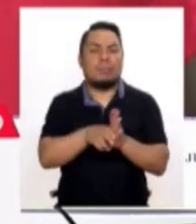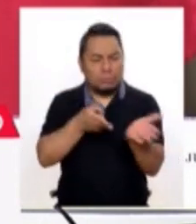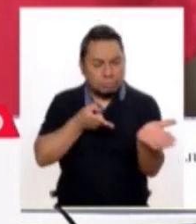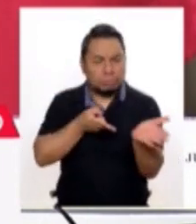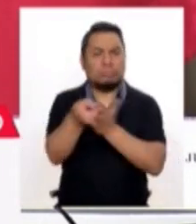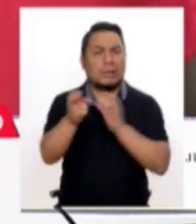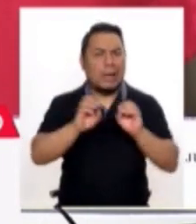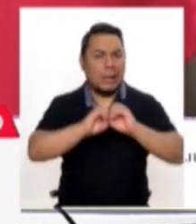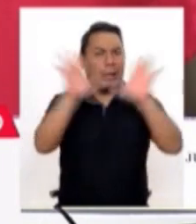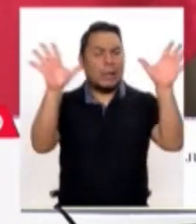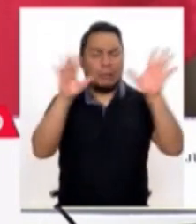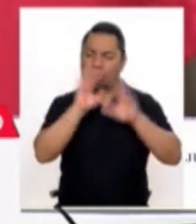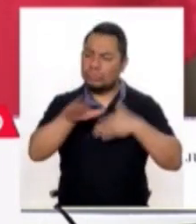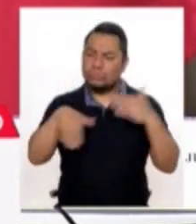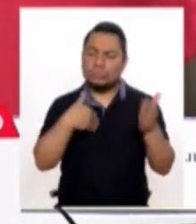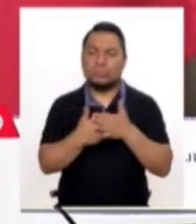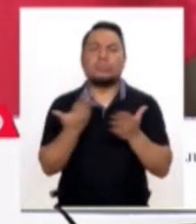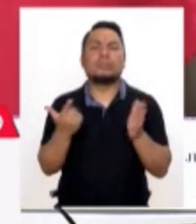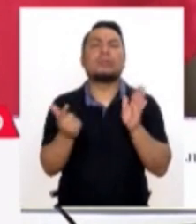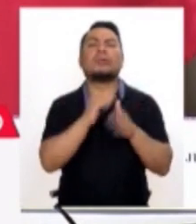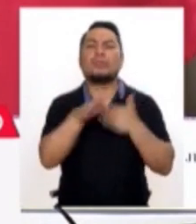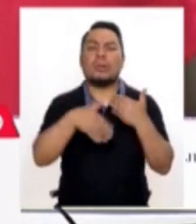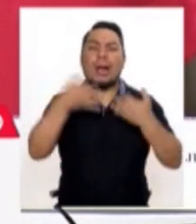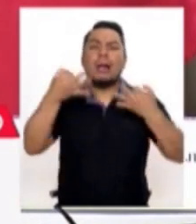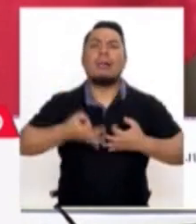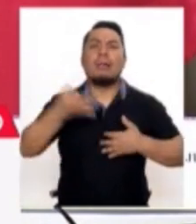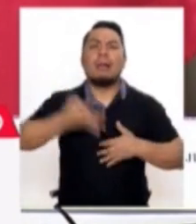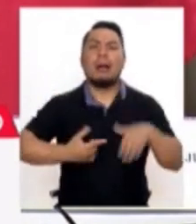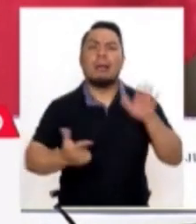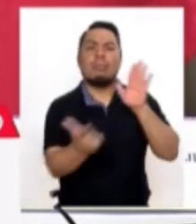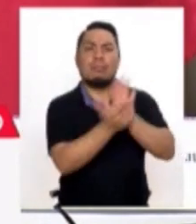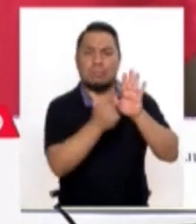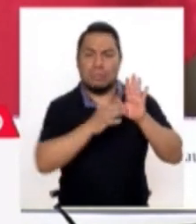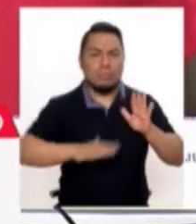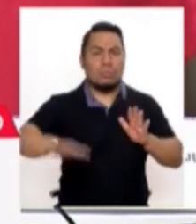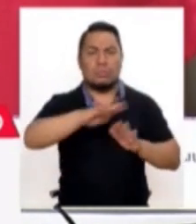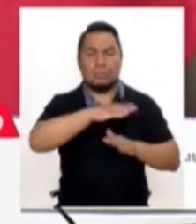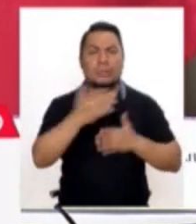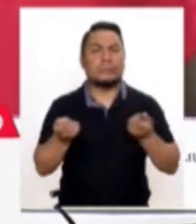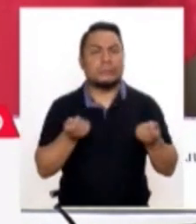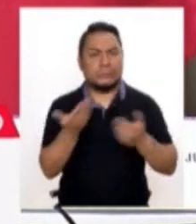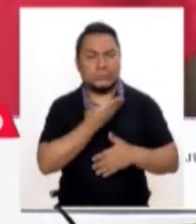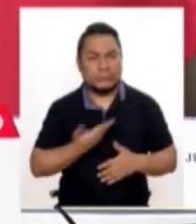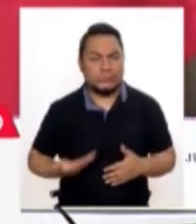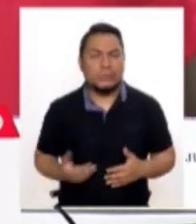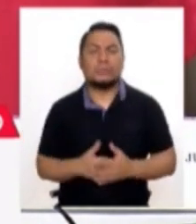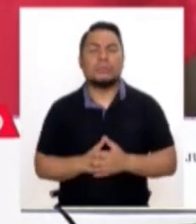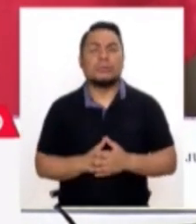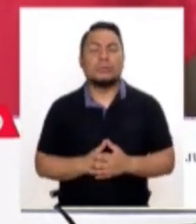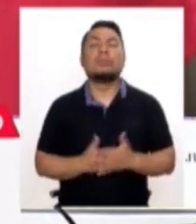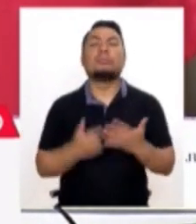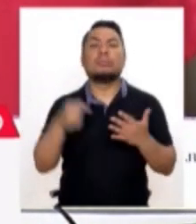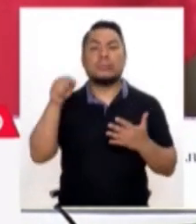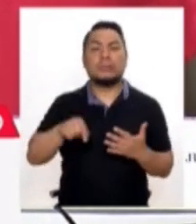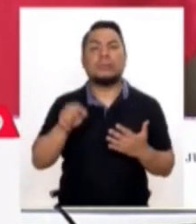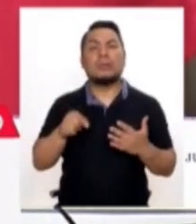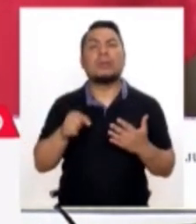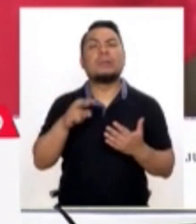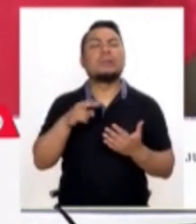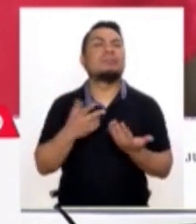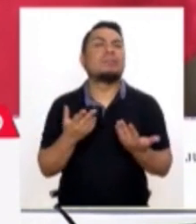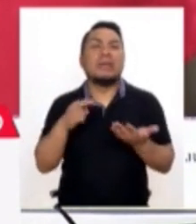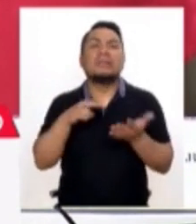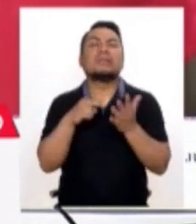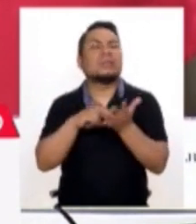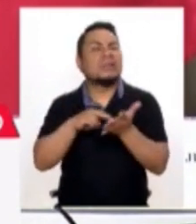integridad, transparencia y bastión de la legalidad en todo el Estado, por el significado que tiene